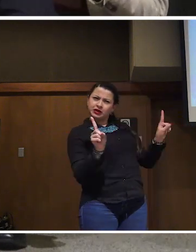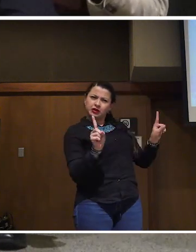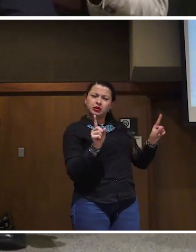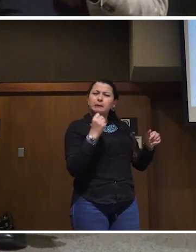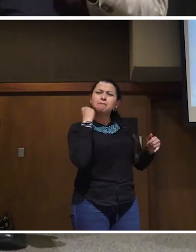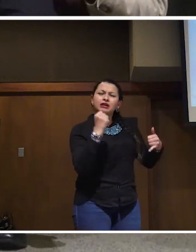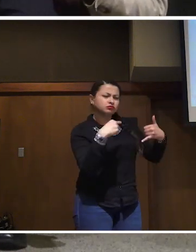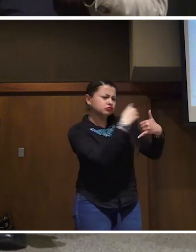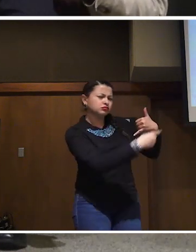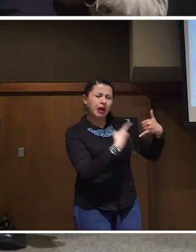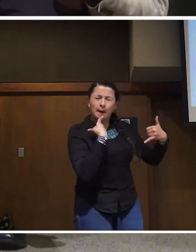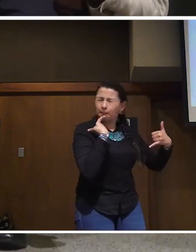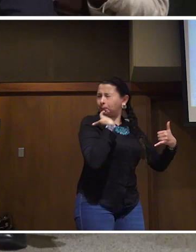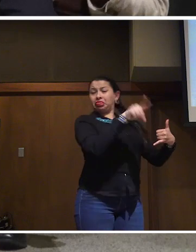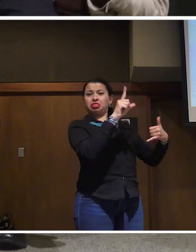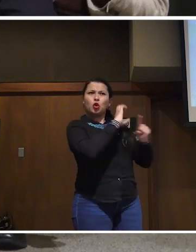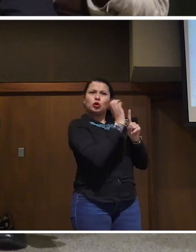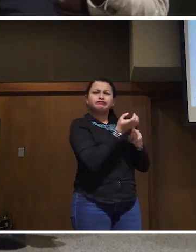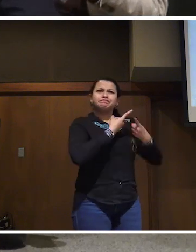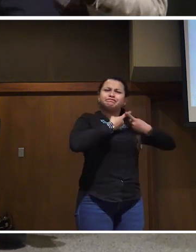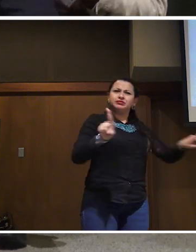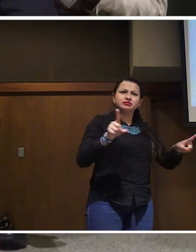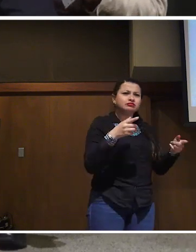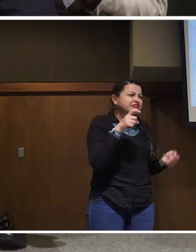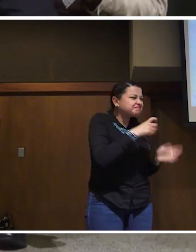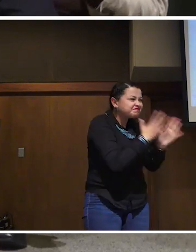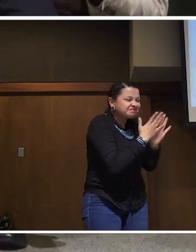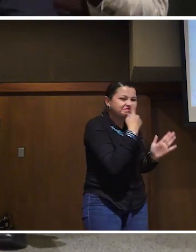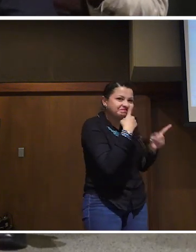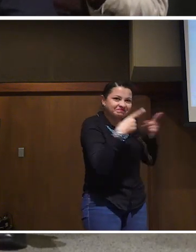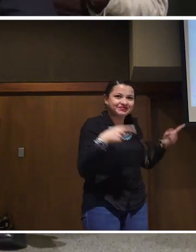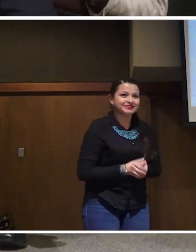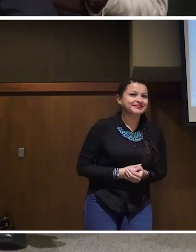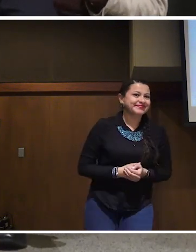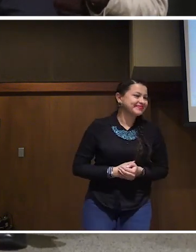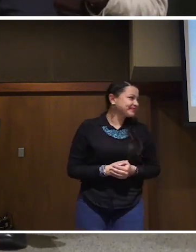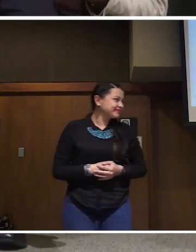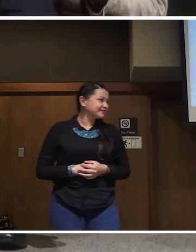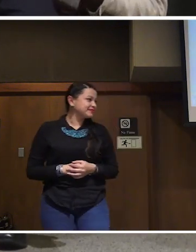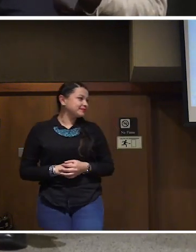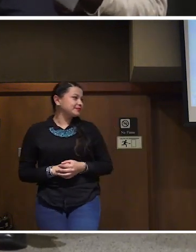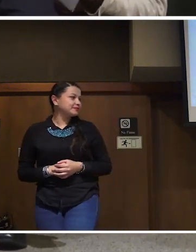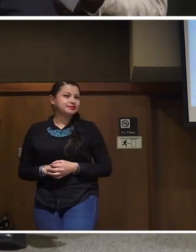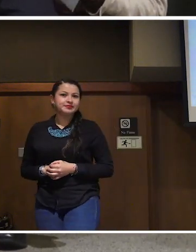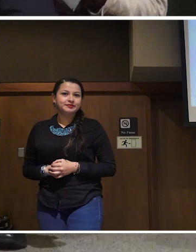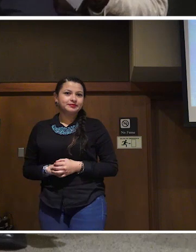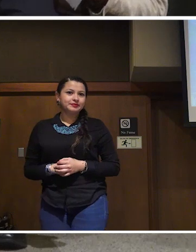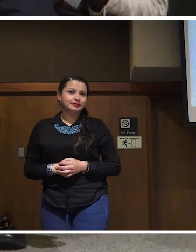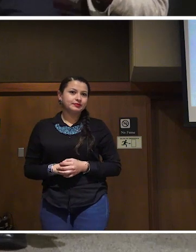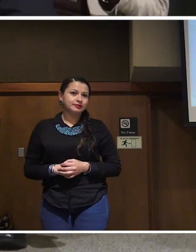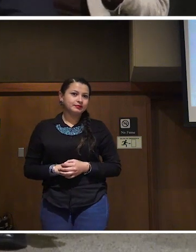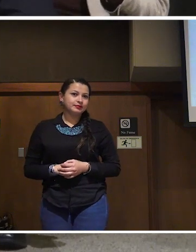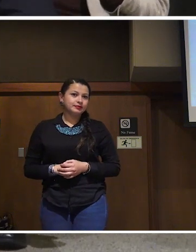Si podemos afirmar que la cultura colombiana era igual o diferente entre estos dos siglos, y